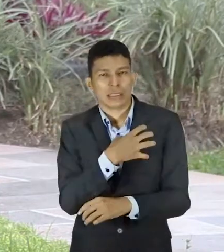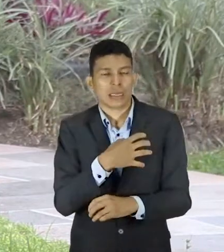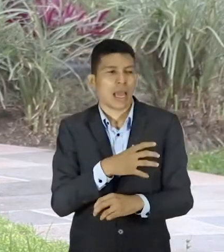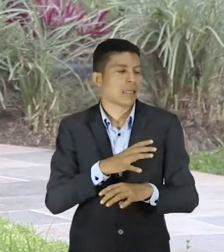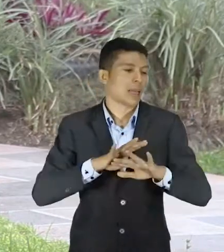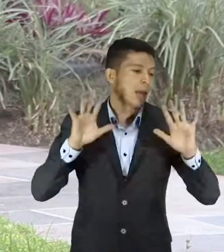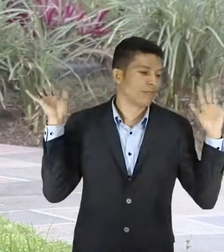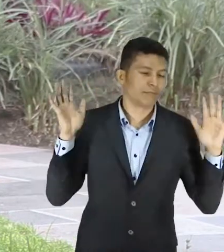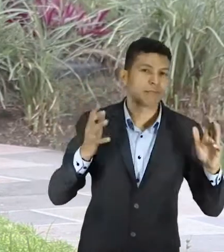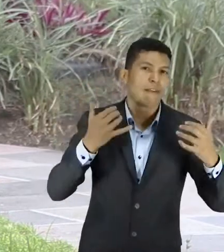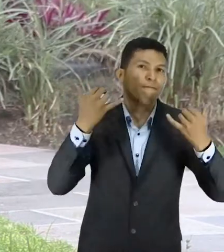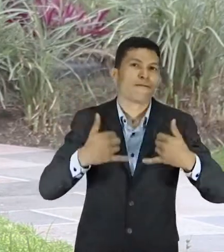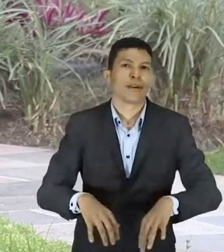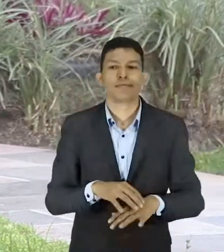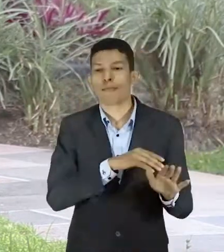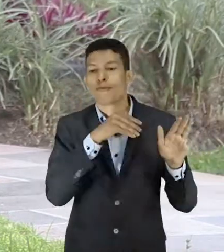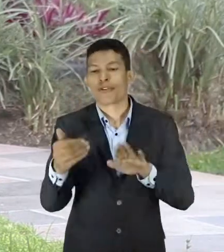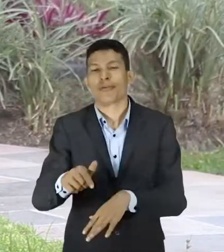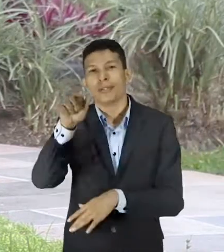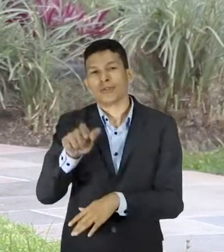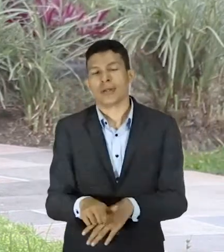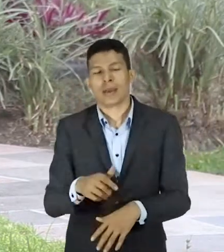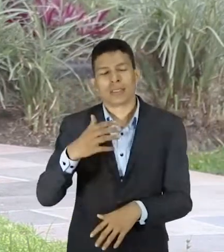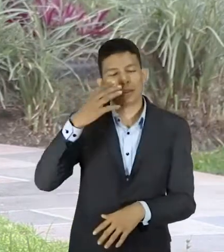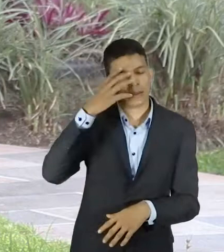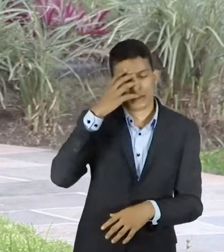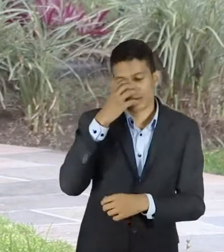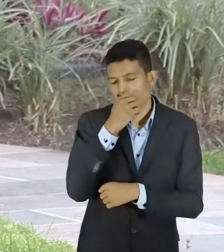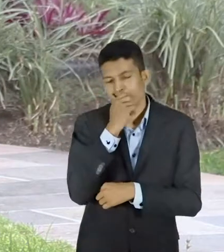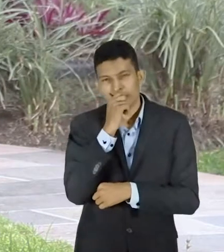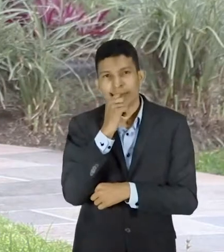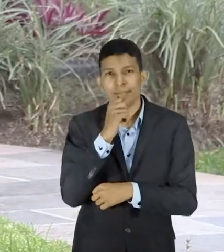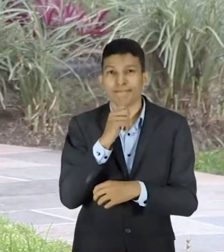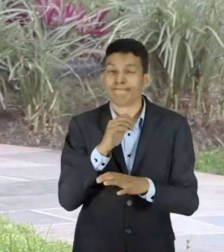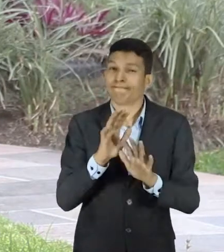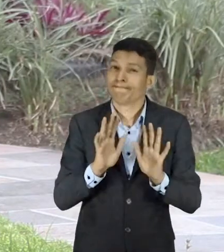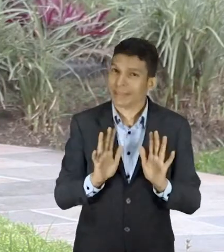muchos, no, ya se acabó la vida de la persona.